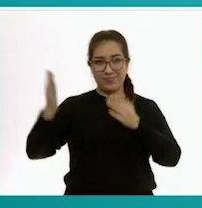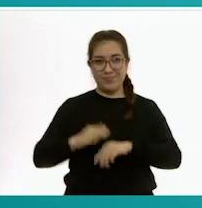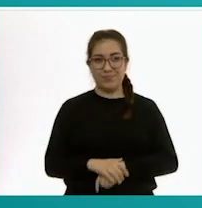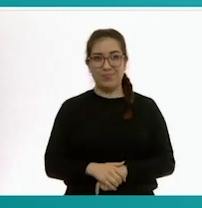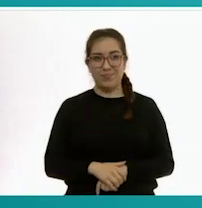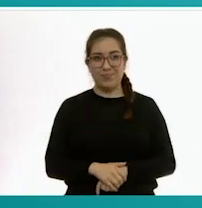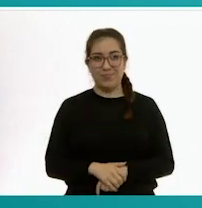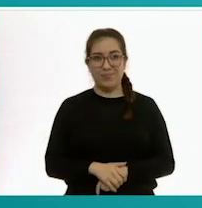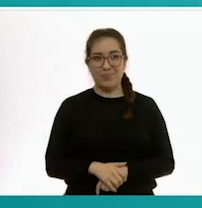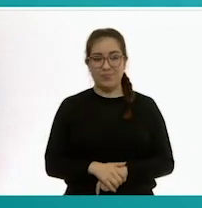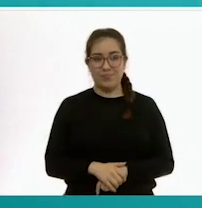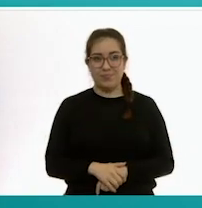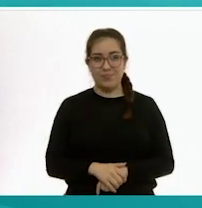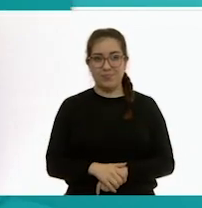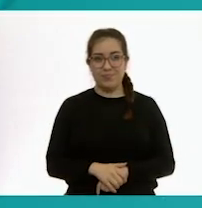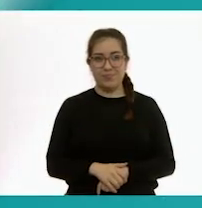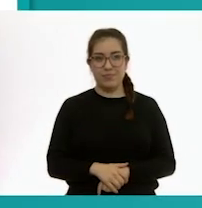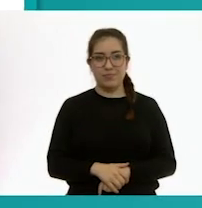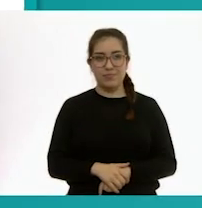conalitec.sep.gob.mx.